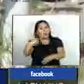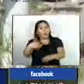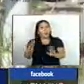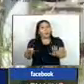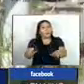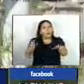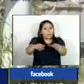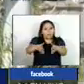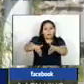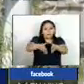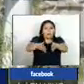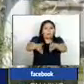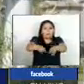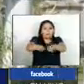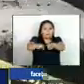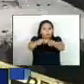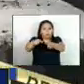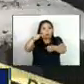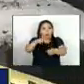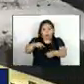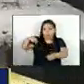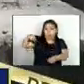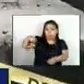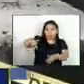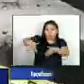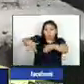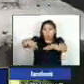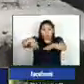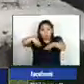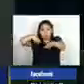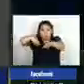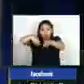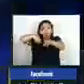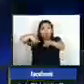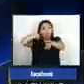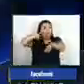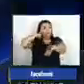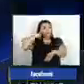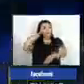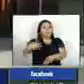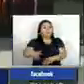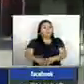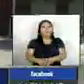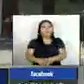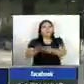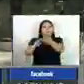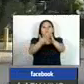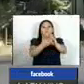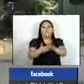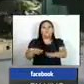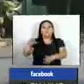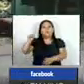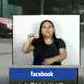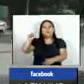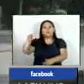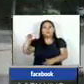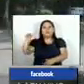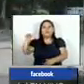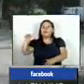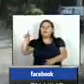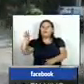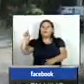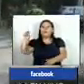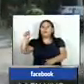deterioro de la calle y la acera donde cada día transitan cientos de personas. Habitantes de la colonia Santa Úrsula de San